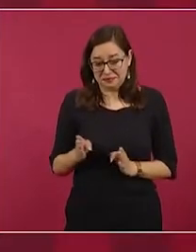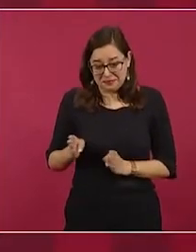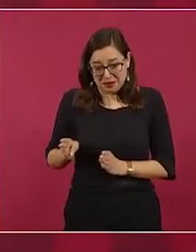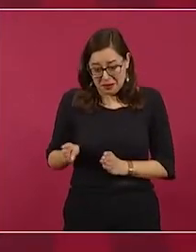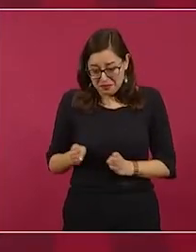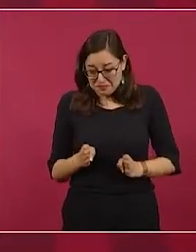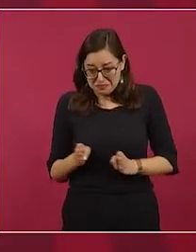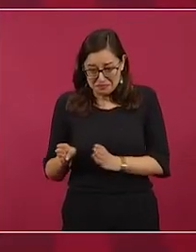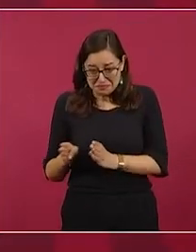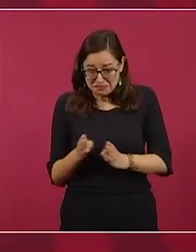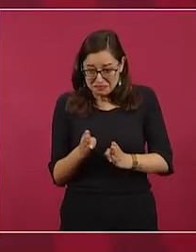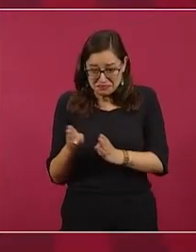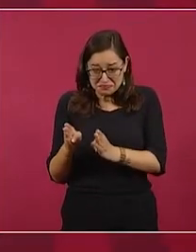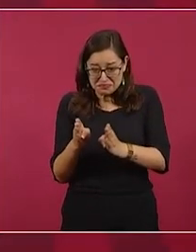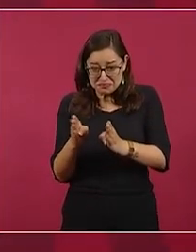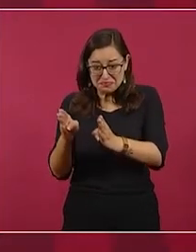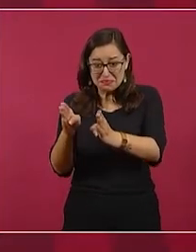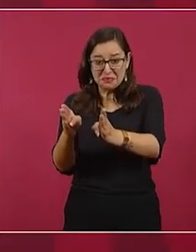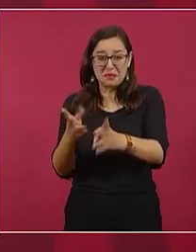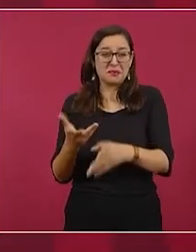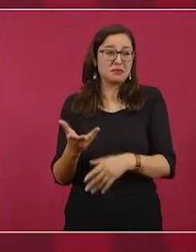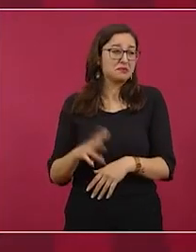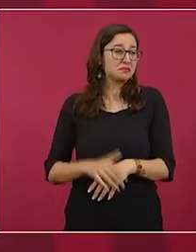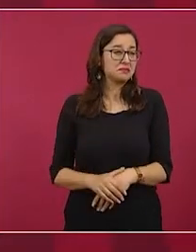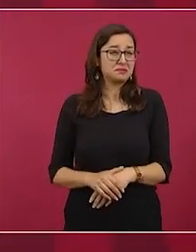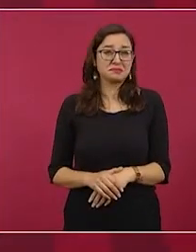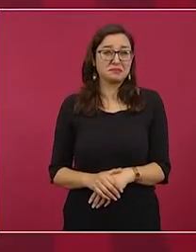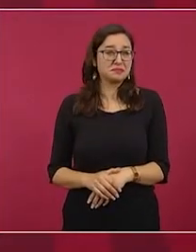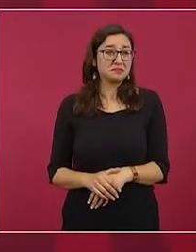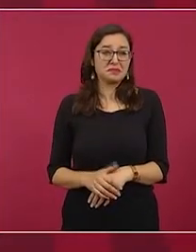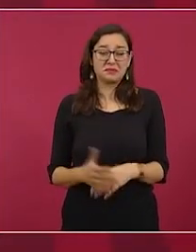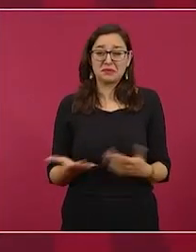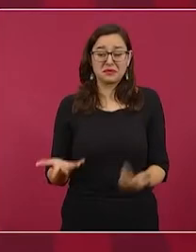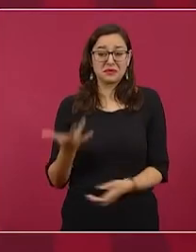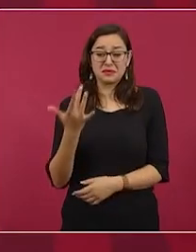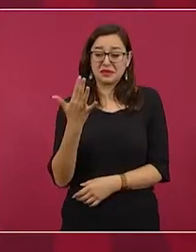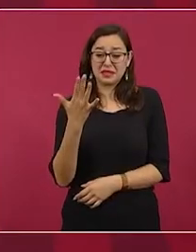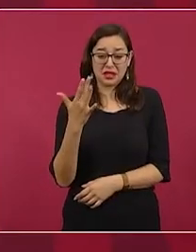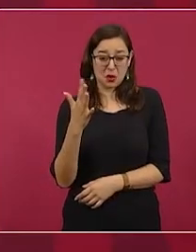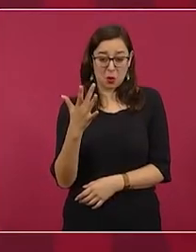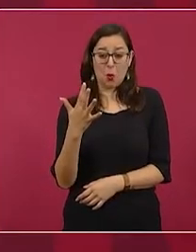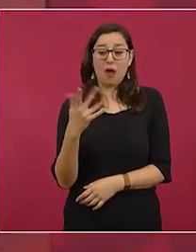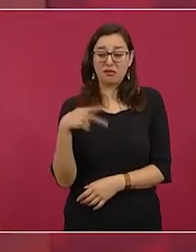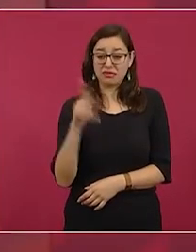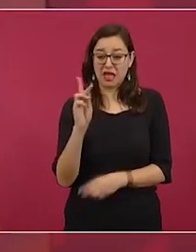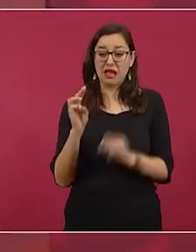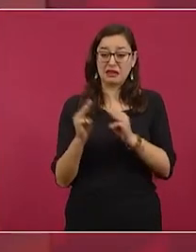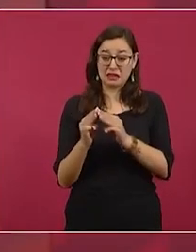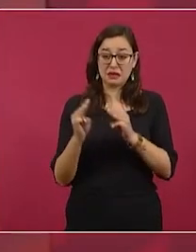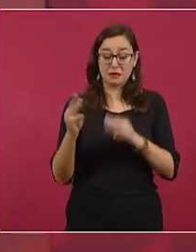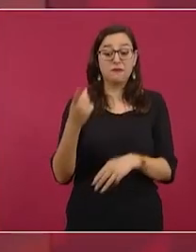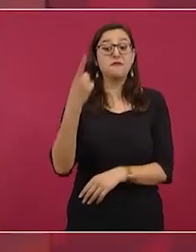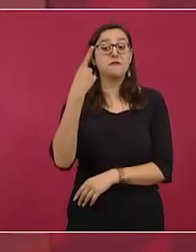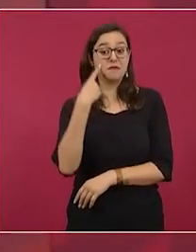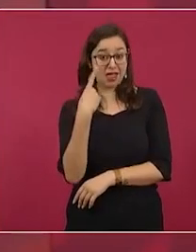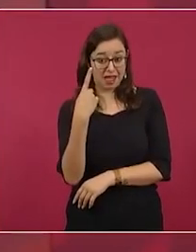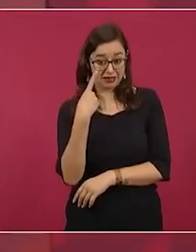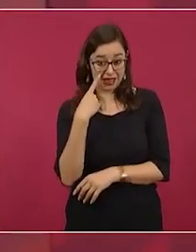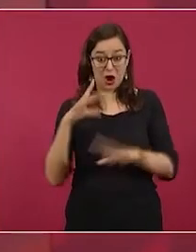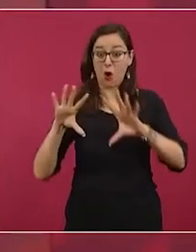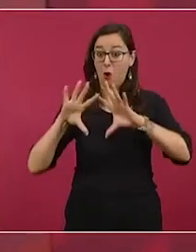cuando mucho de 50 kilómetros de los